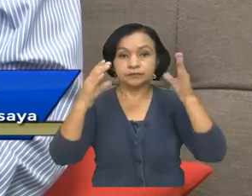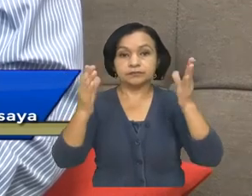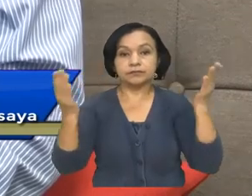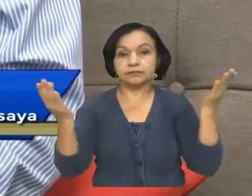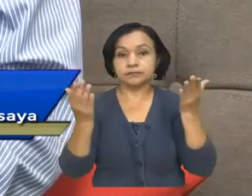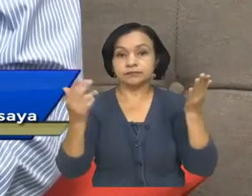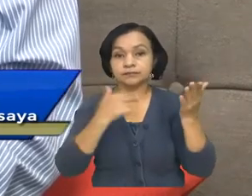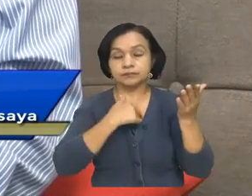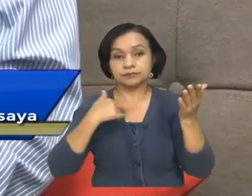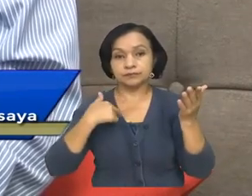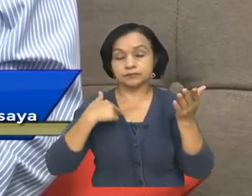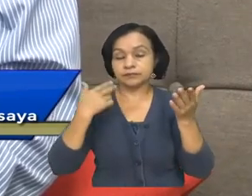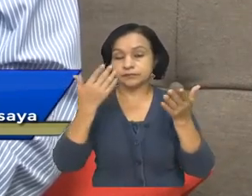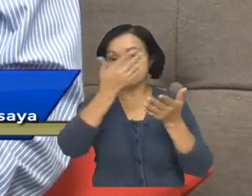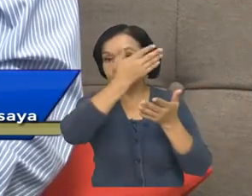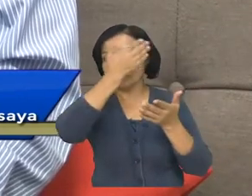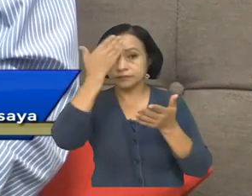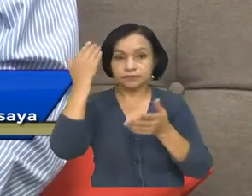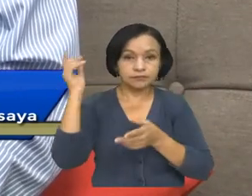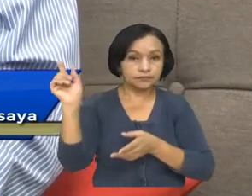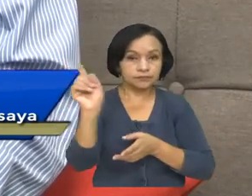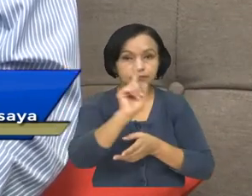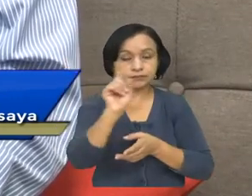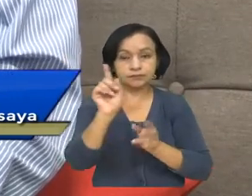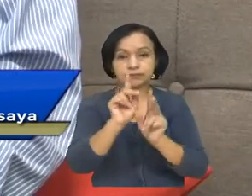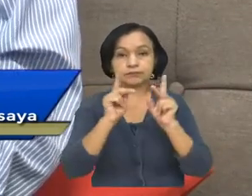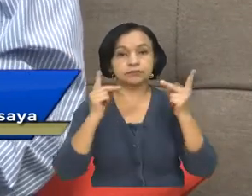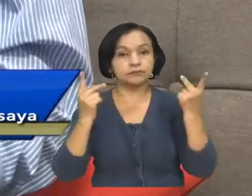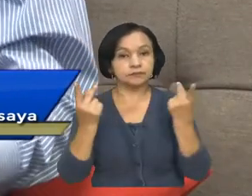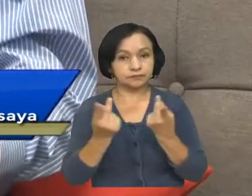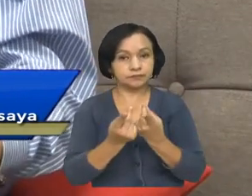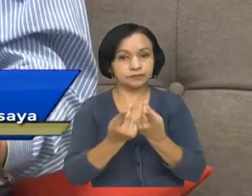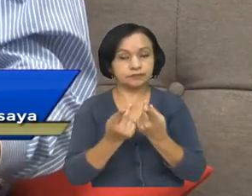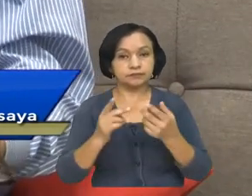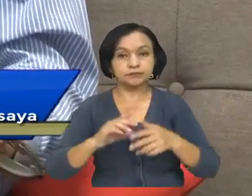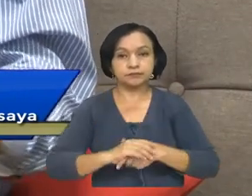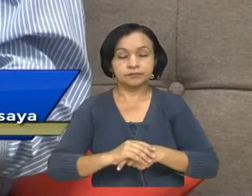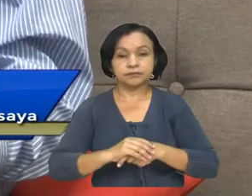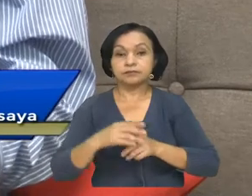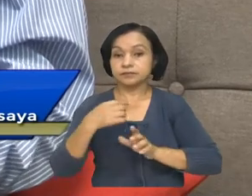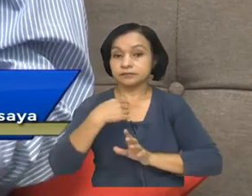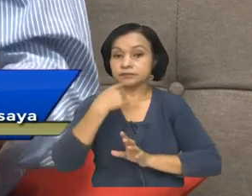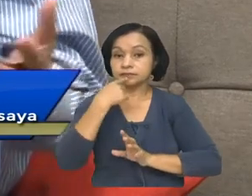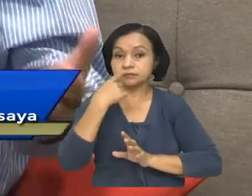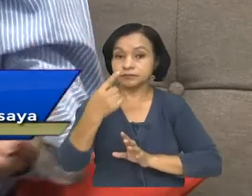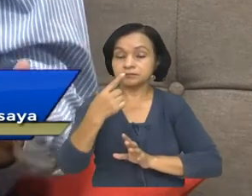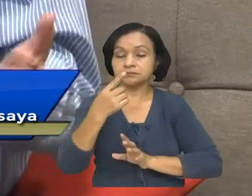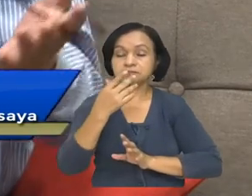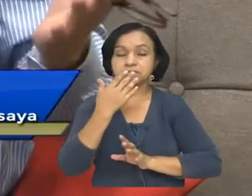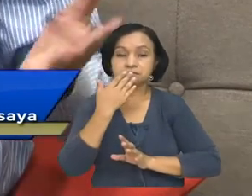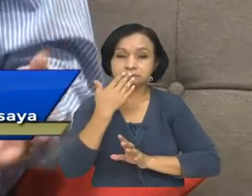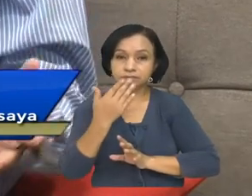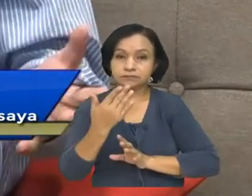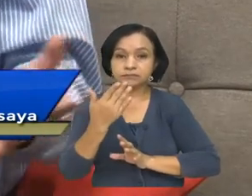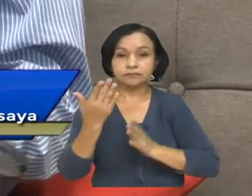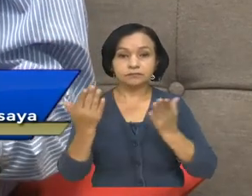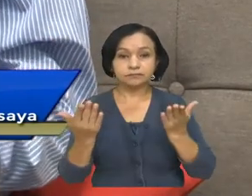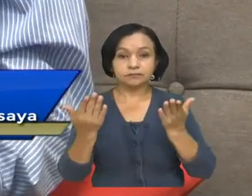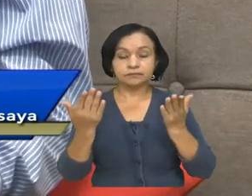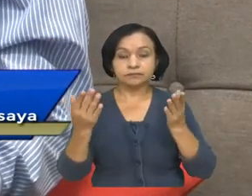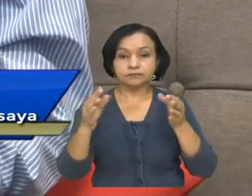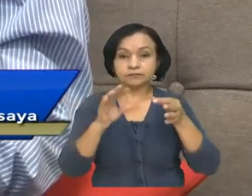que no se borran, eso queda en la historia de nuestros pueblos. Claro. Entonces, pues yo te digo, con lecciones, mucha humildad, pues me